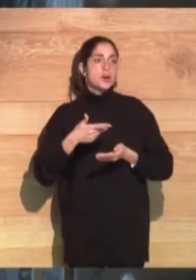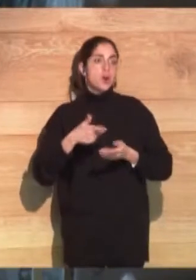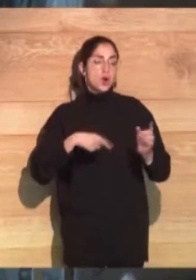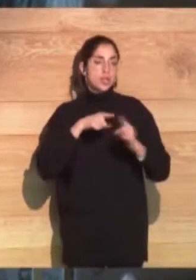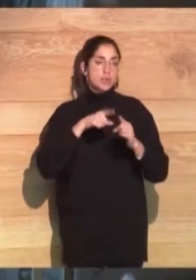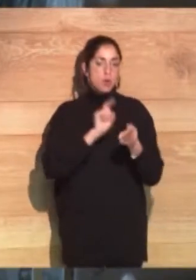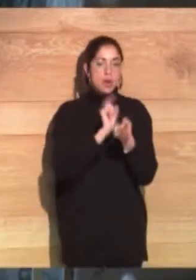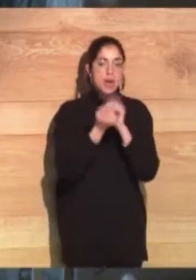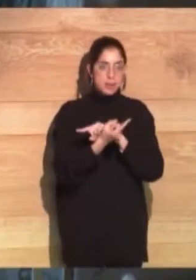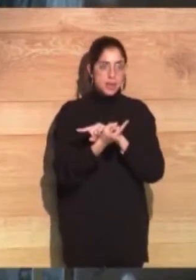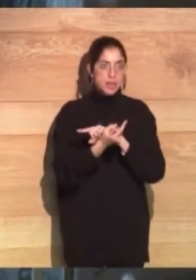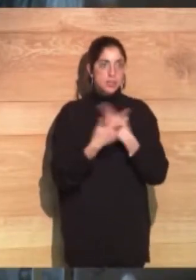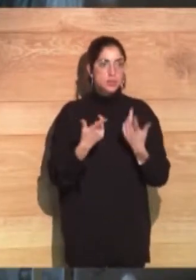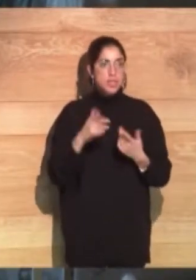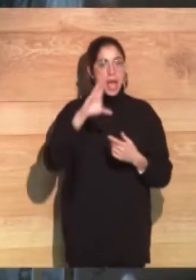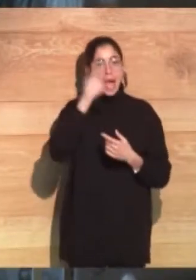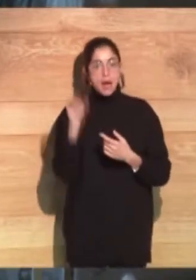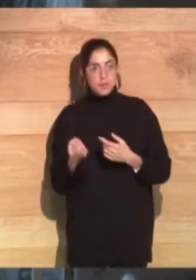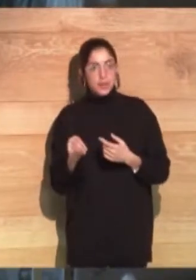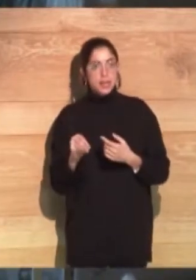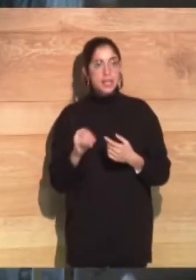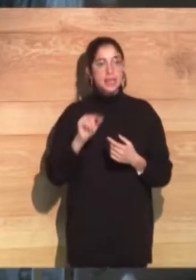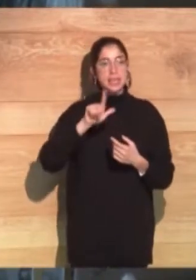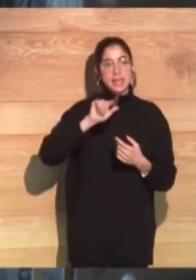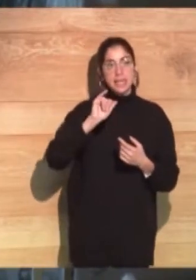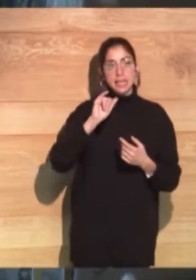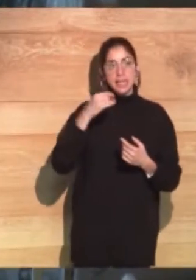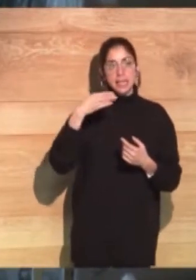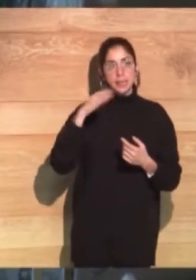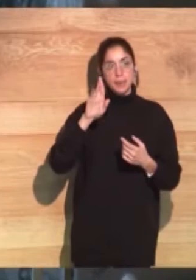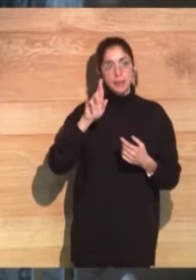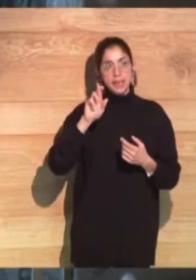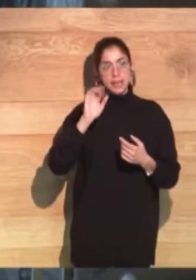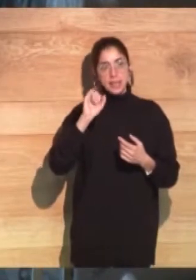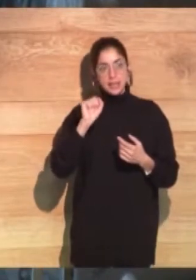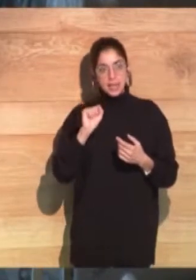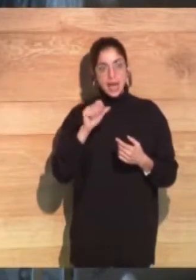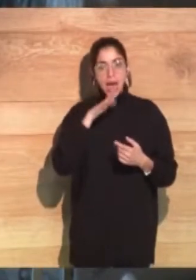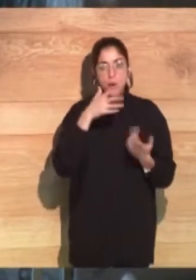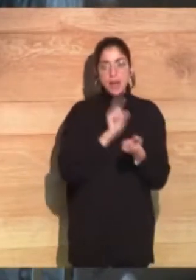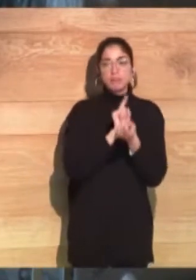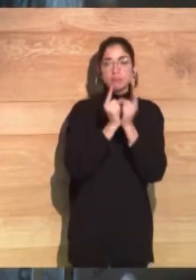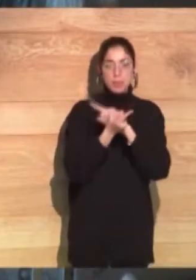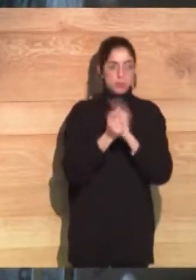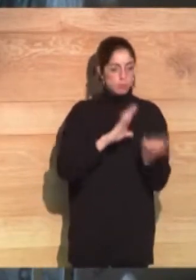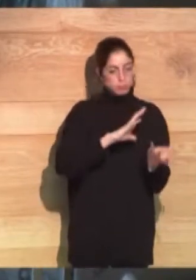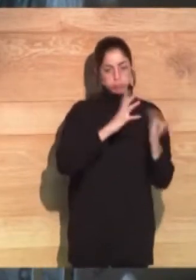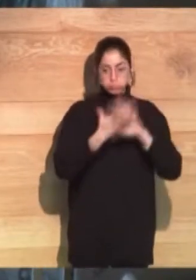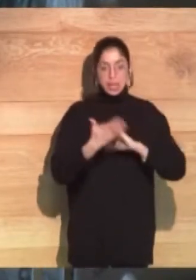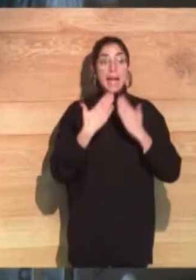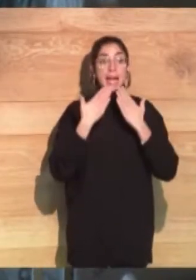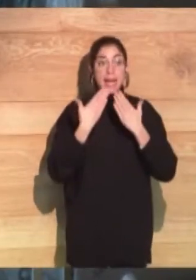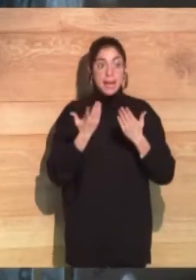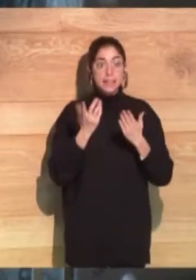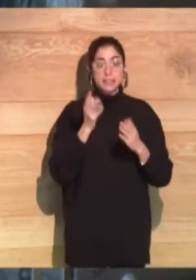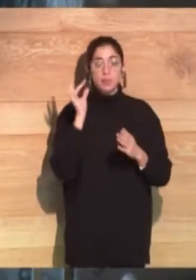El África y la Liberia que está cambiando de una manera radical gracias a la participación de las mujeres